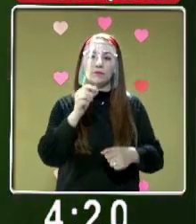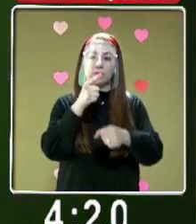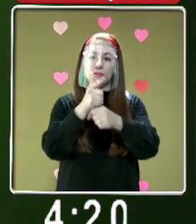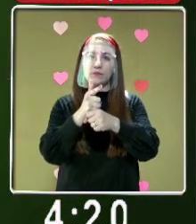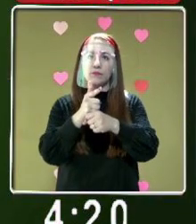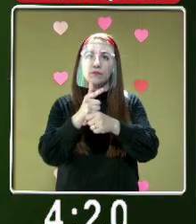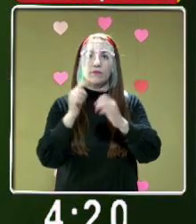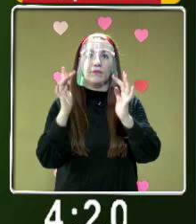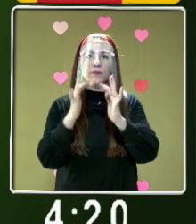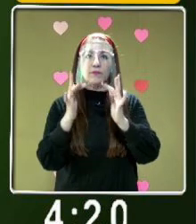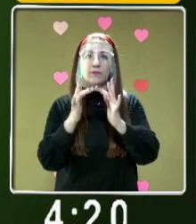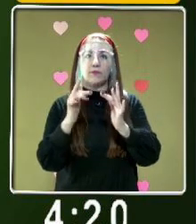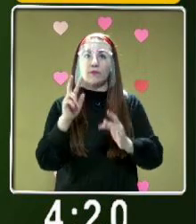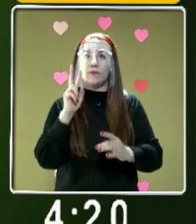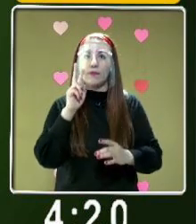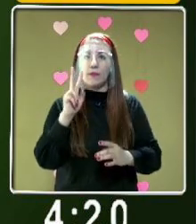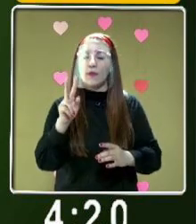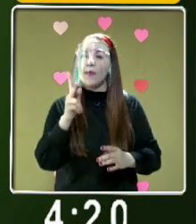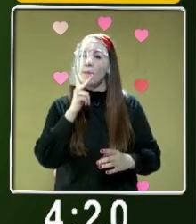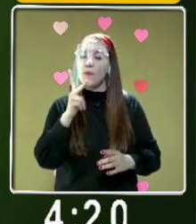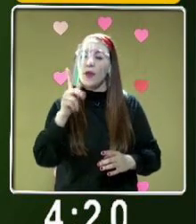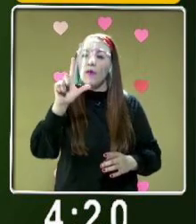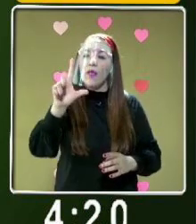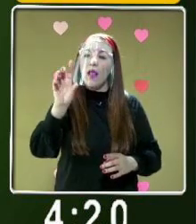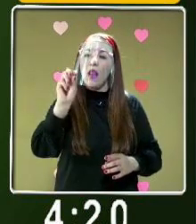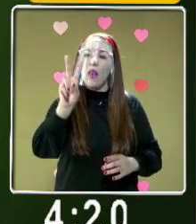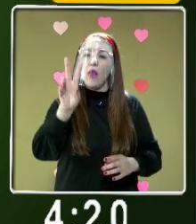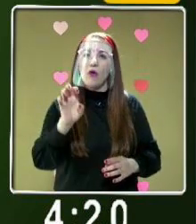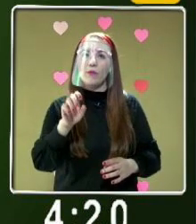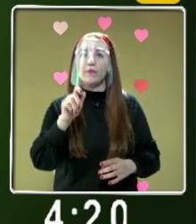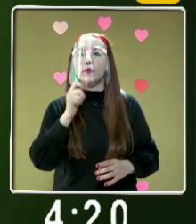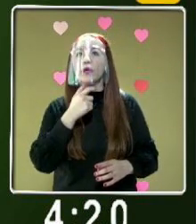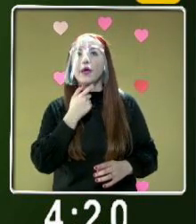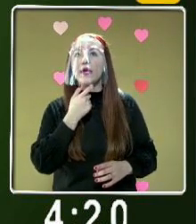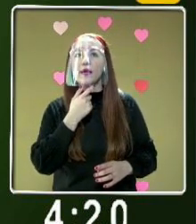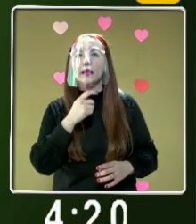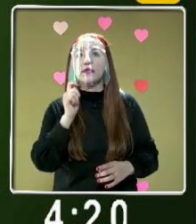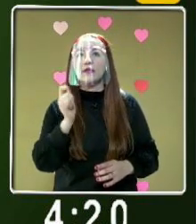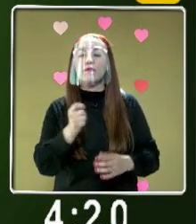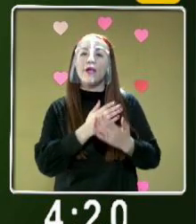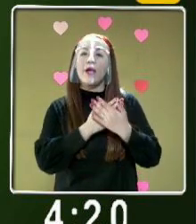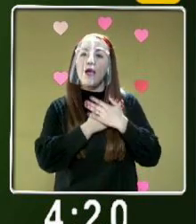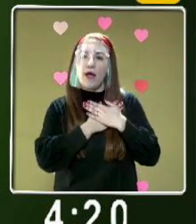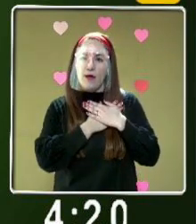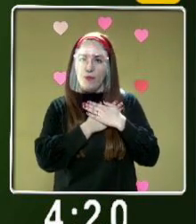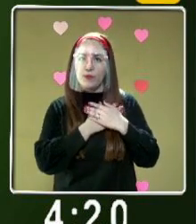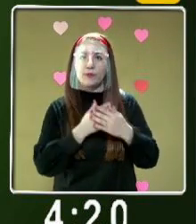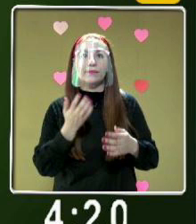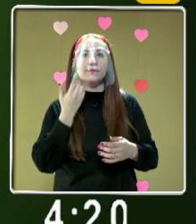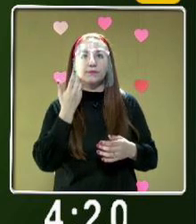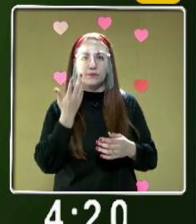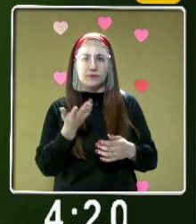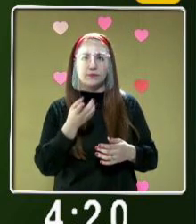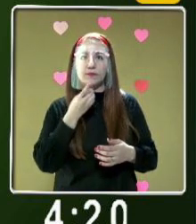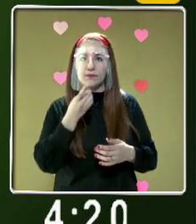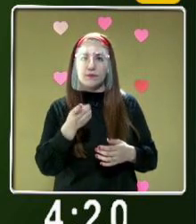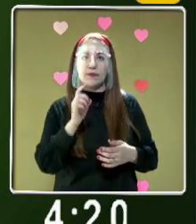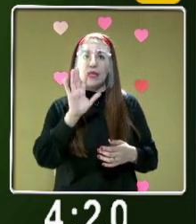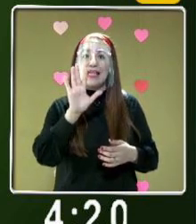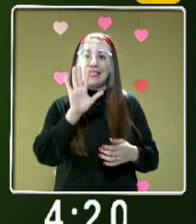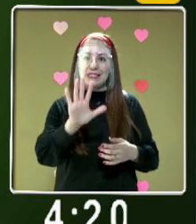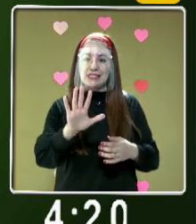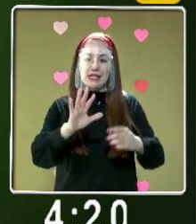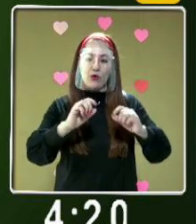de la palabra love, que en inglés significa amor, ¿verdad, maestra? Amor, ¿verdad? Y la quiere reproducir 5 veces